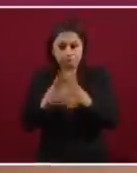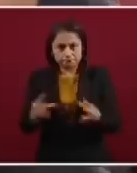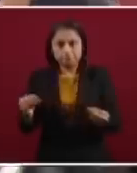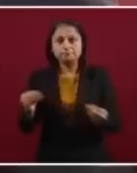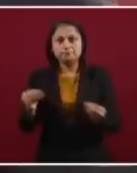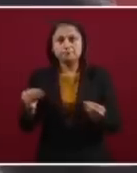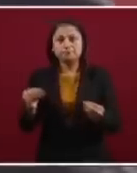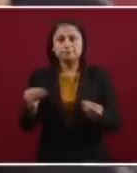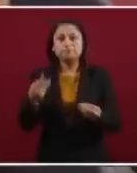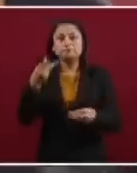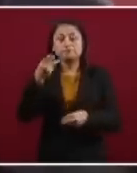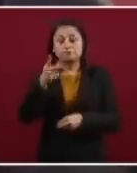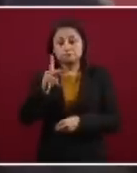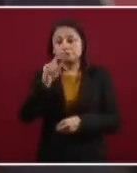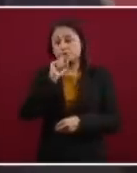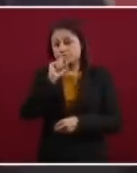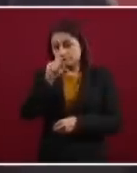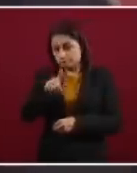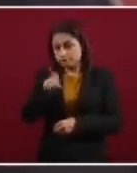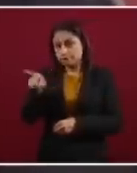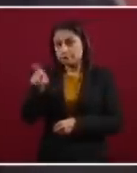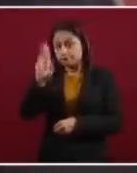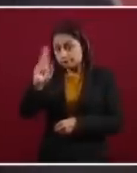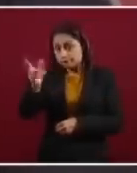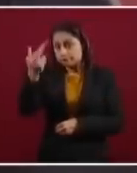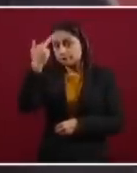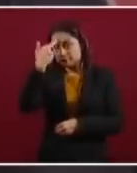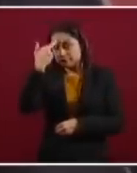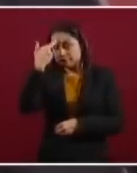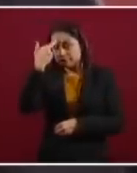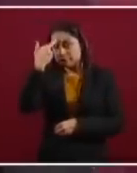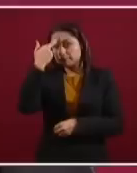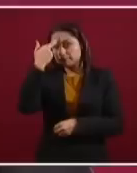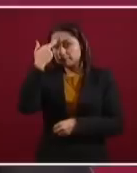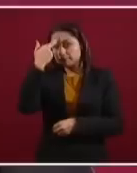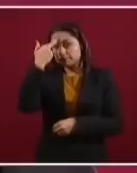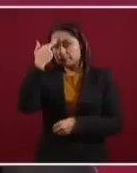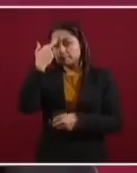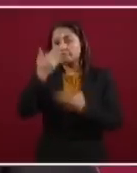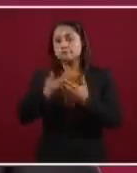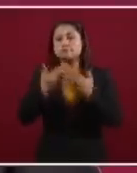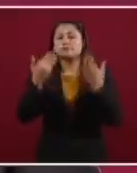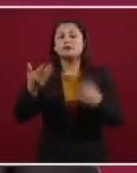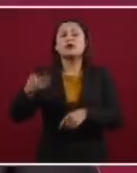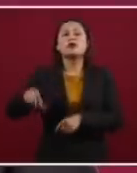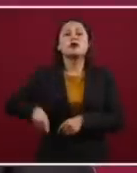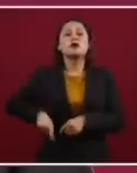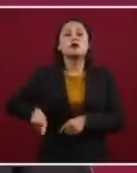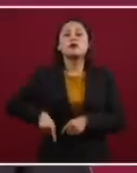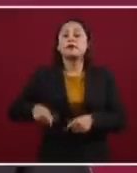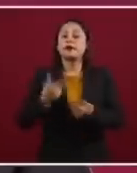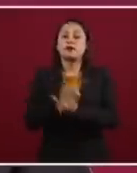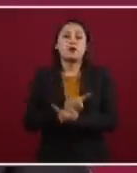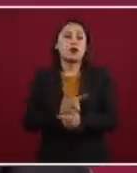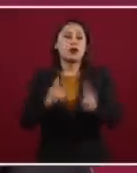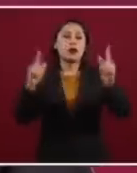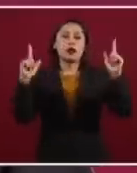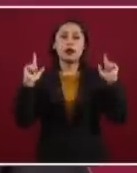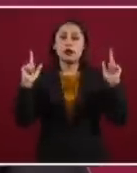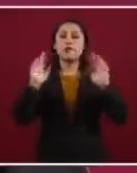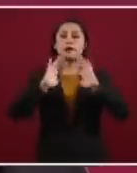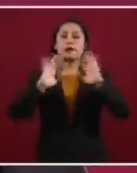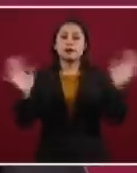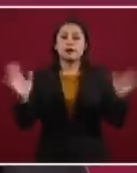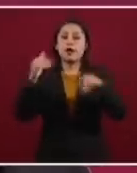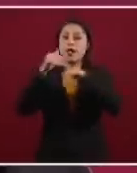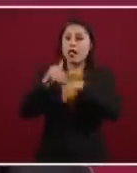que recuerden que ahora el gobierno es libre que no está sometido a